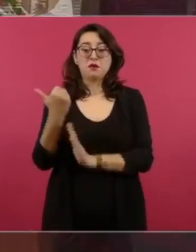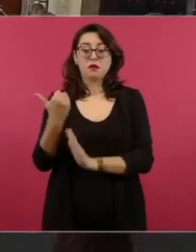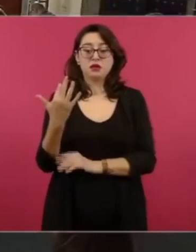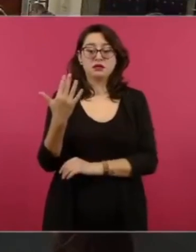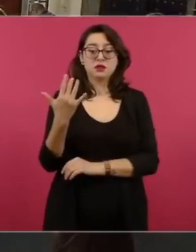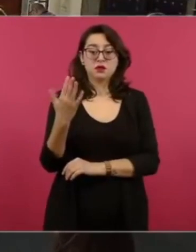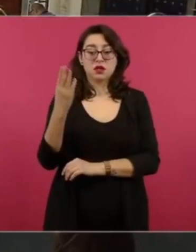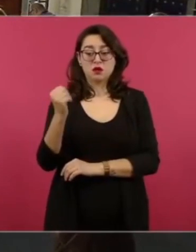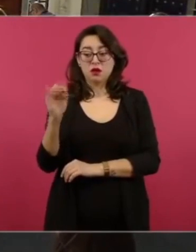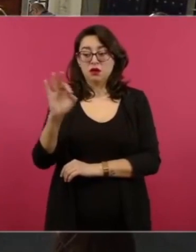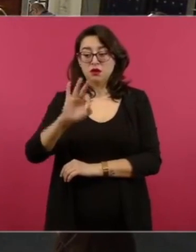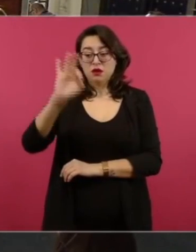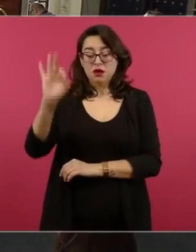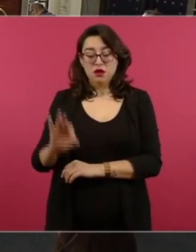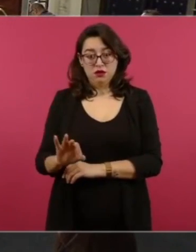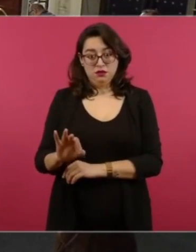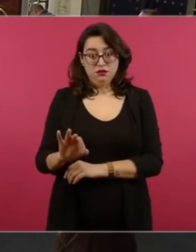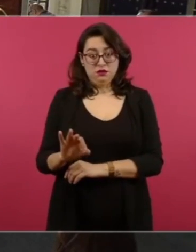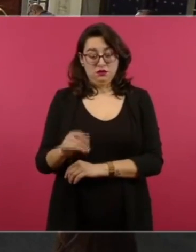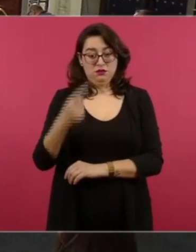Miren, ¿dónde lo agarramos?